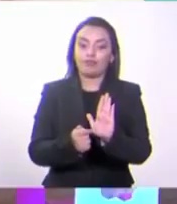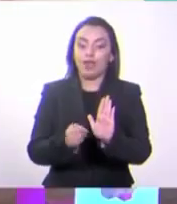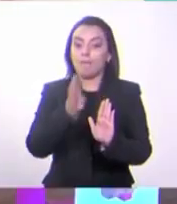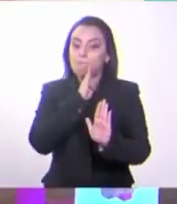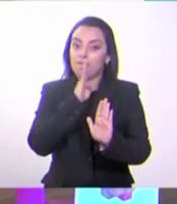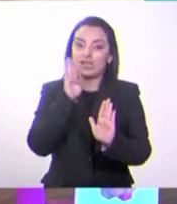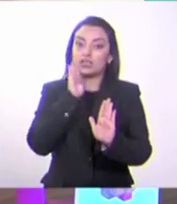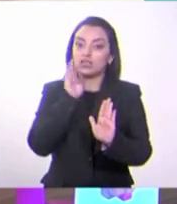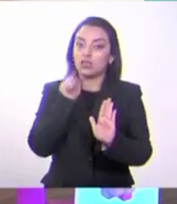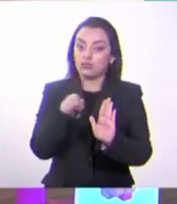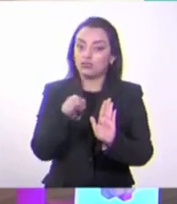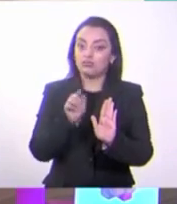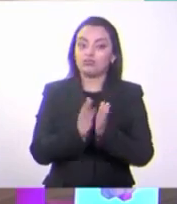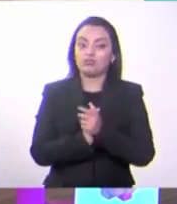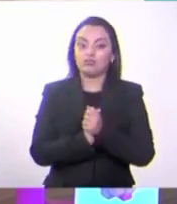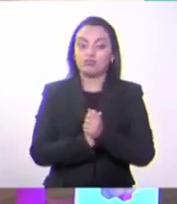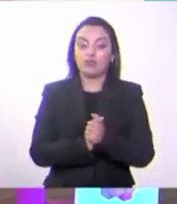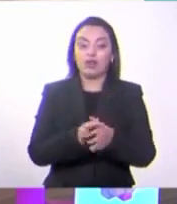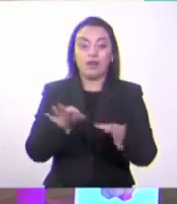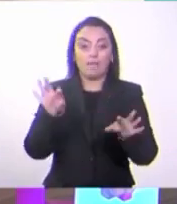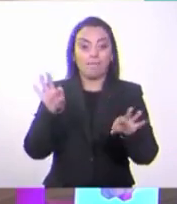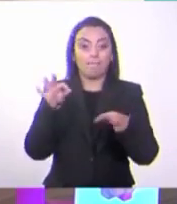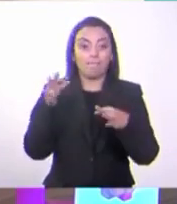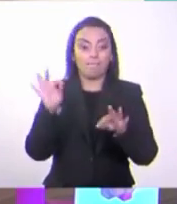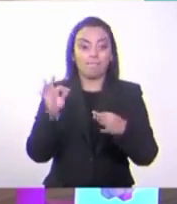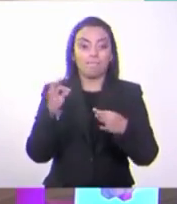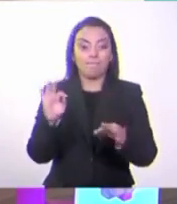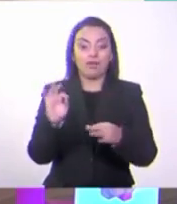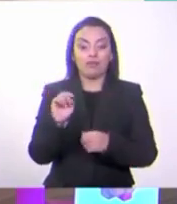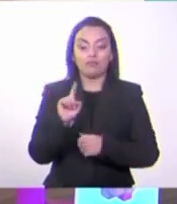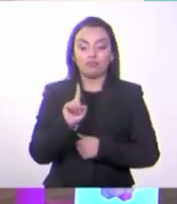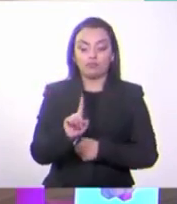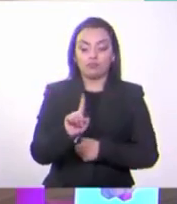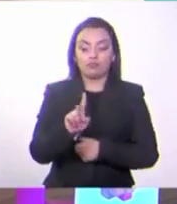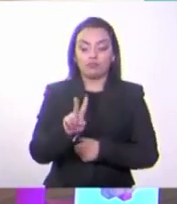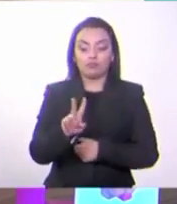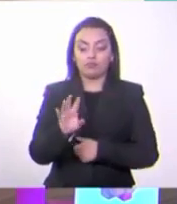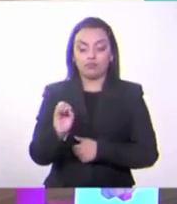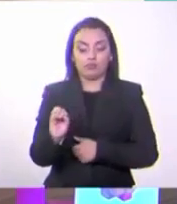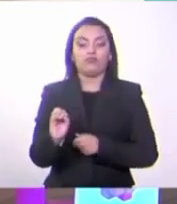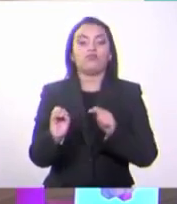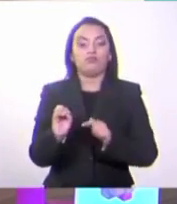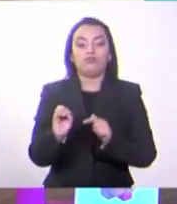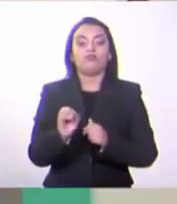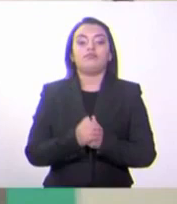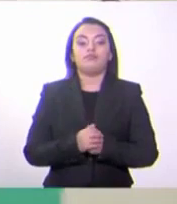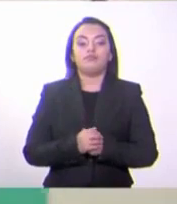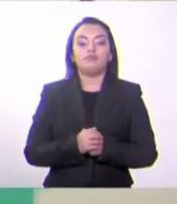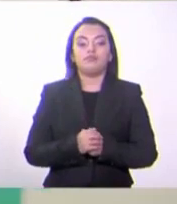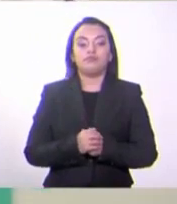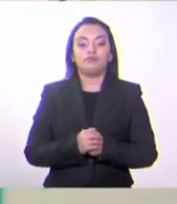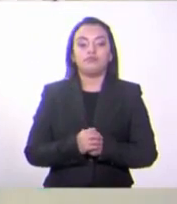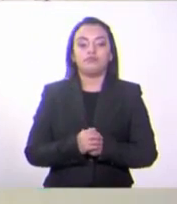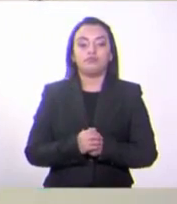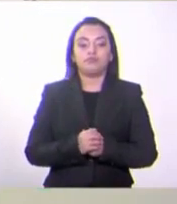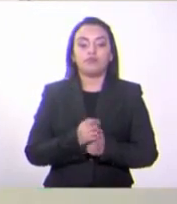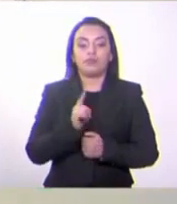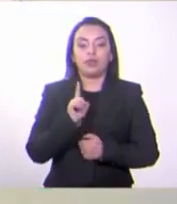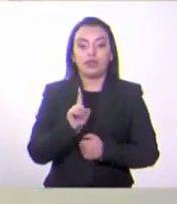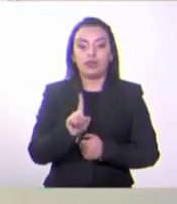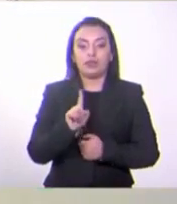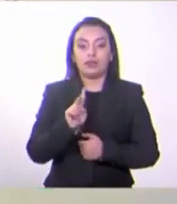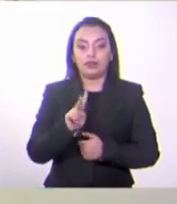en la página, si no me recuerdo, 124. 120, perdón. Página